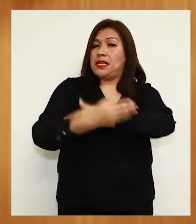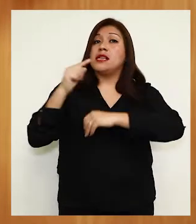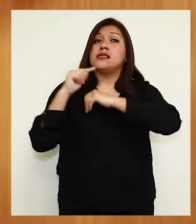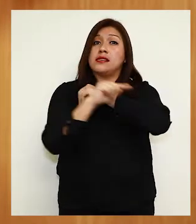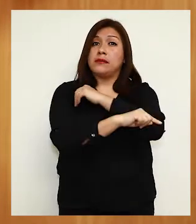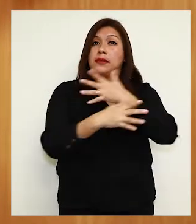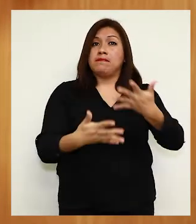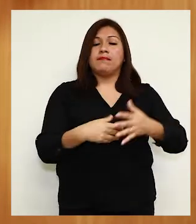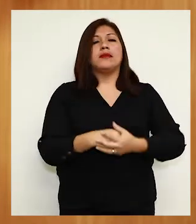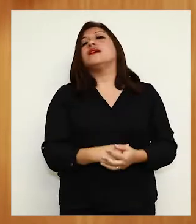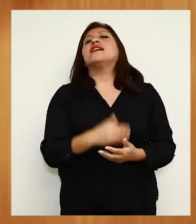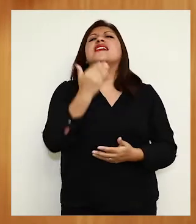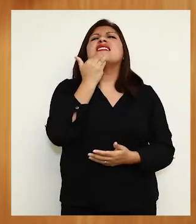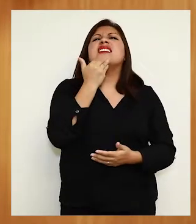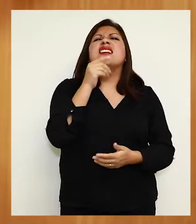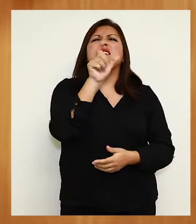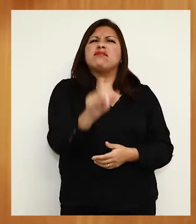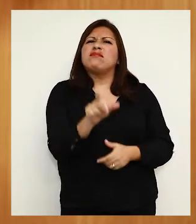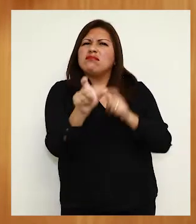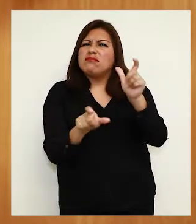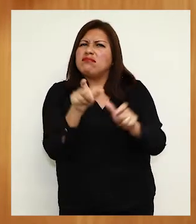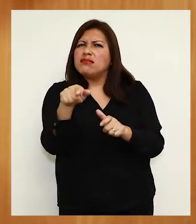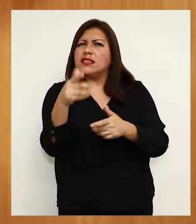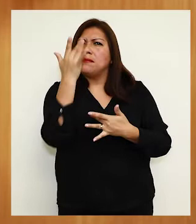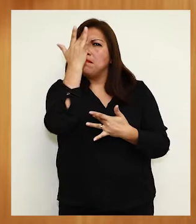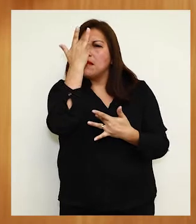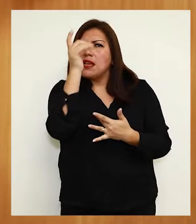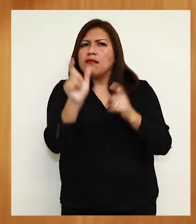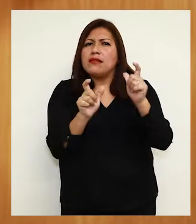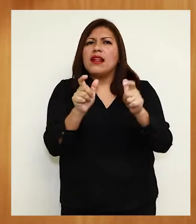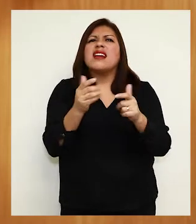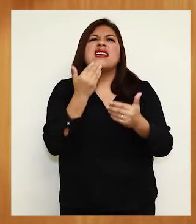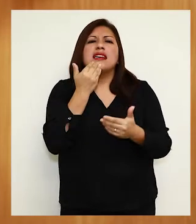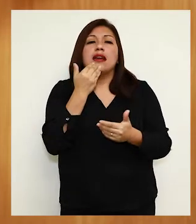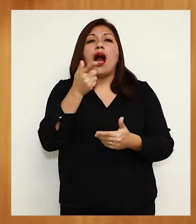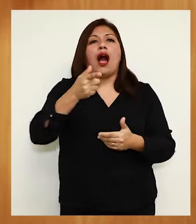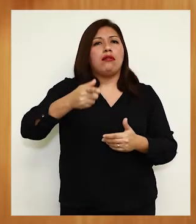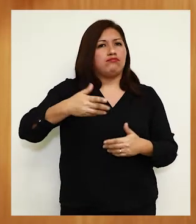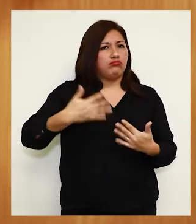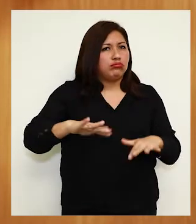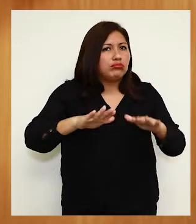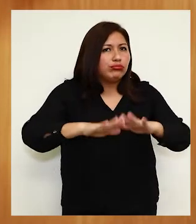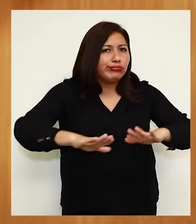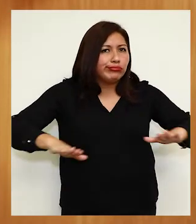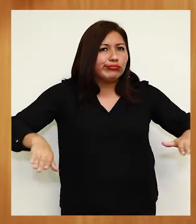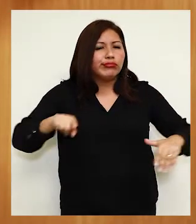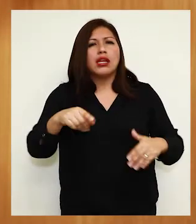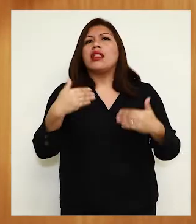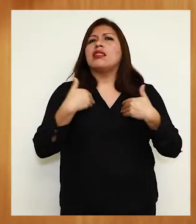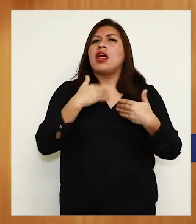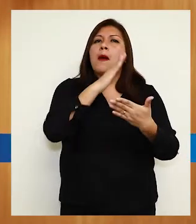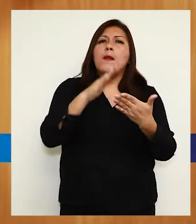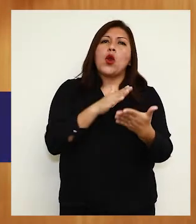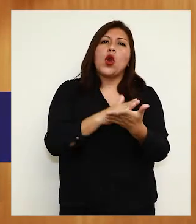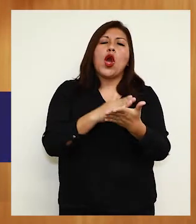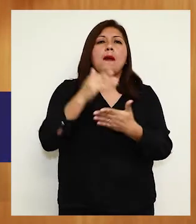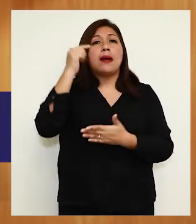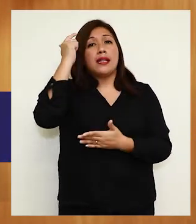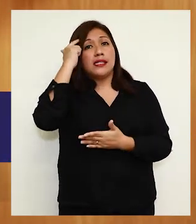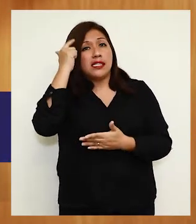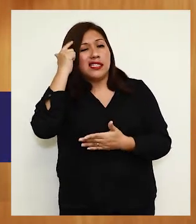severa. ¿Quiénes son estos pacientes? Generalmente son niños que tienen un componente o trastorno de